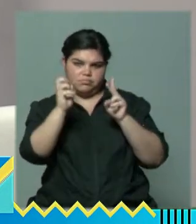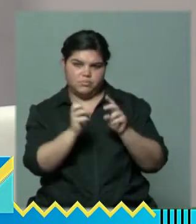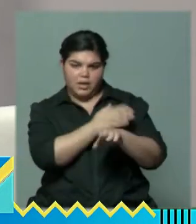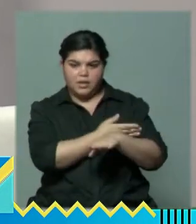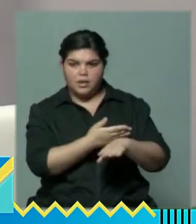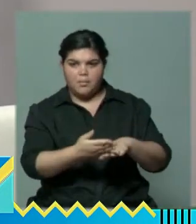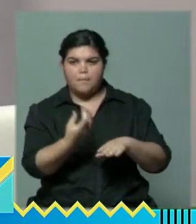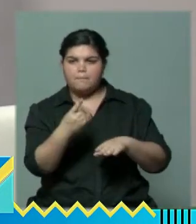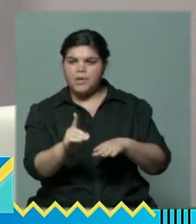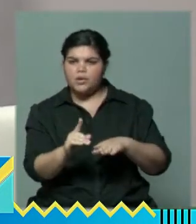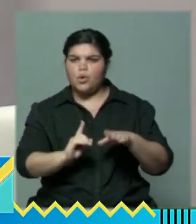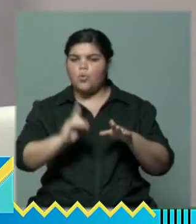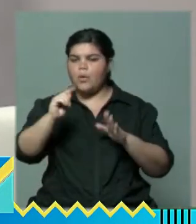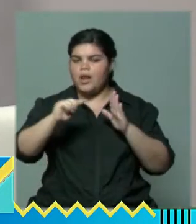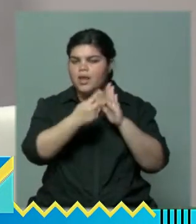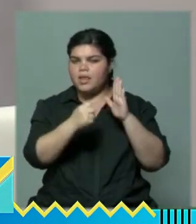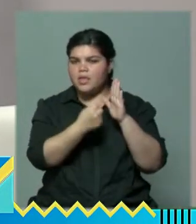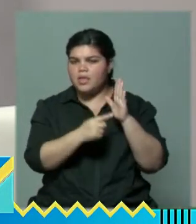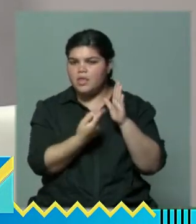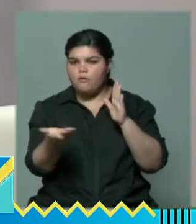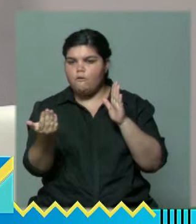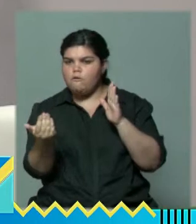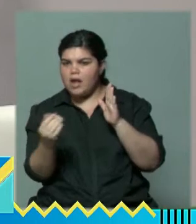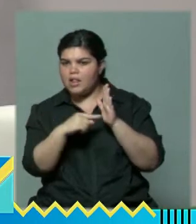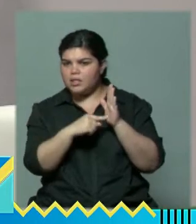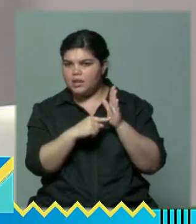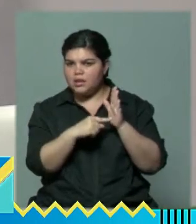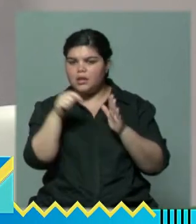seguir tratando, porque bueno, la actualización de este código de faltas